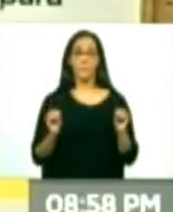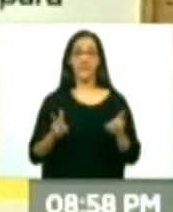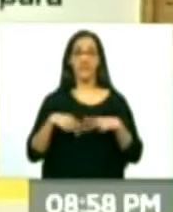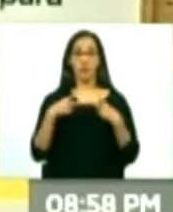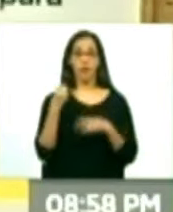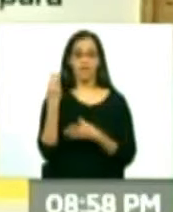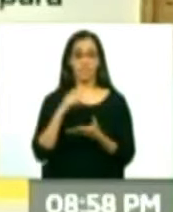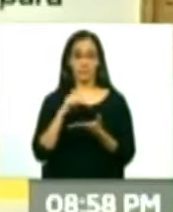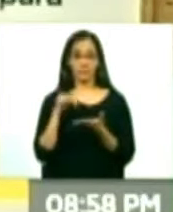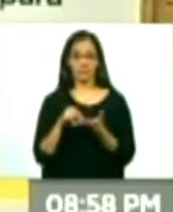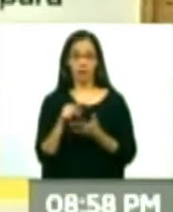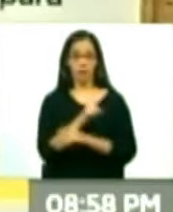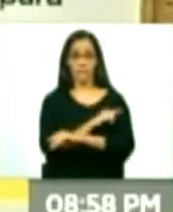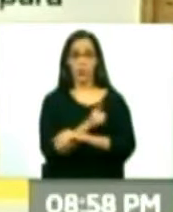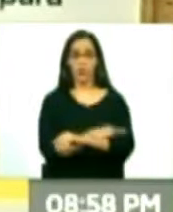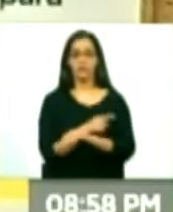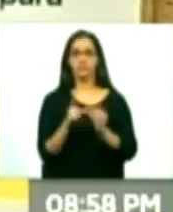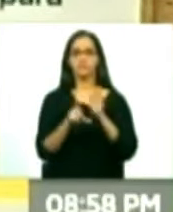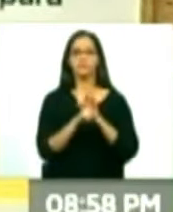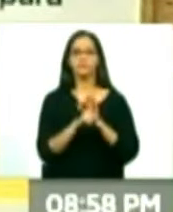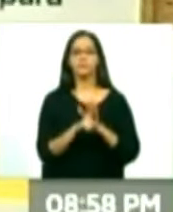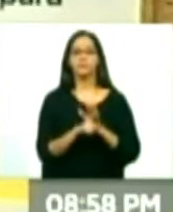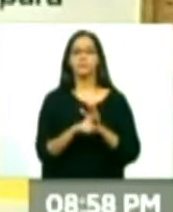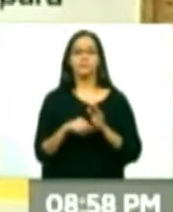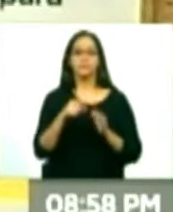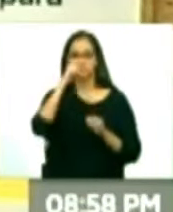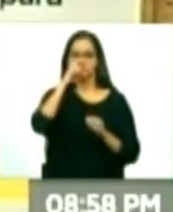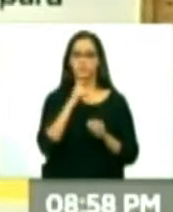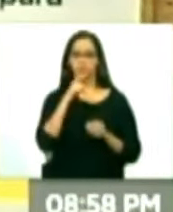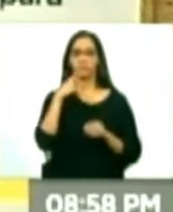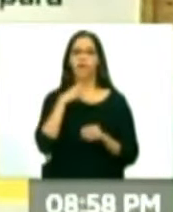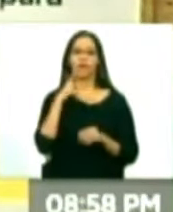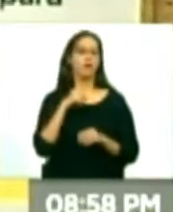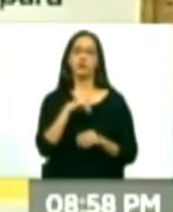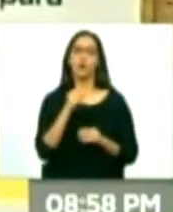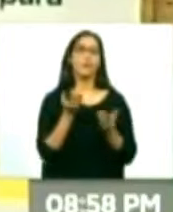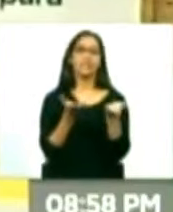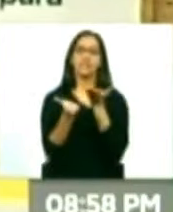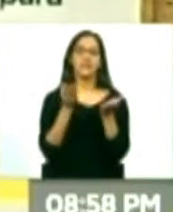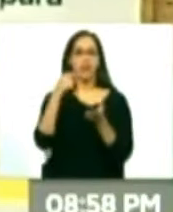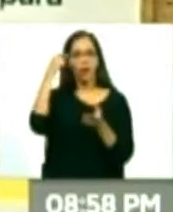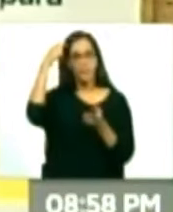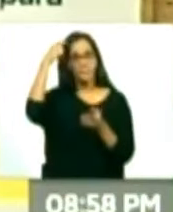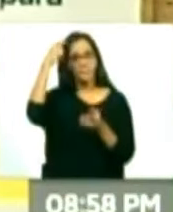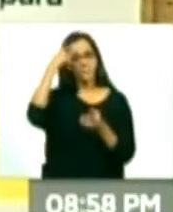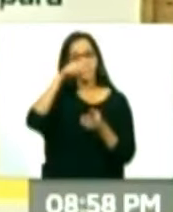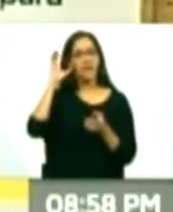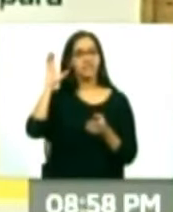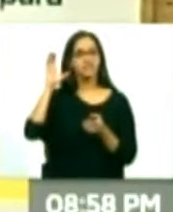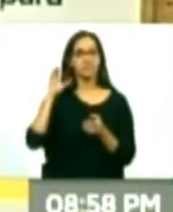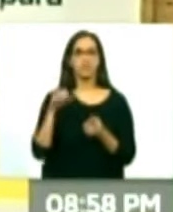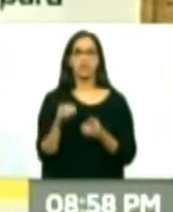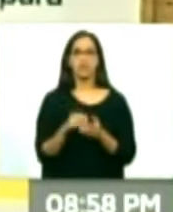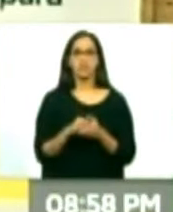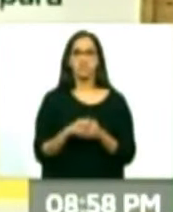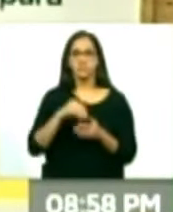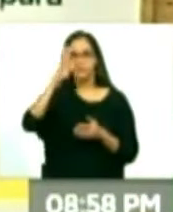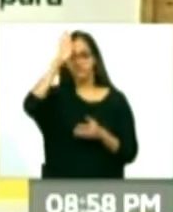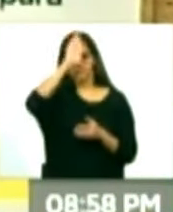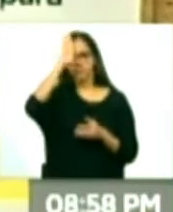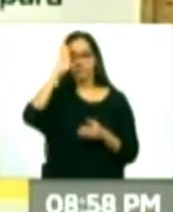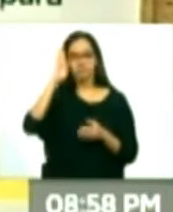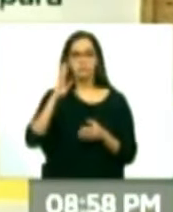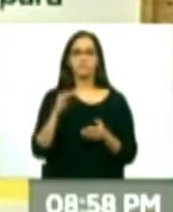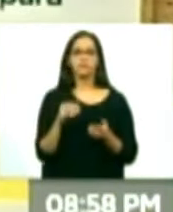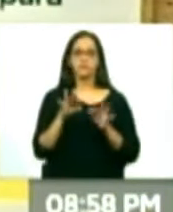será un poder legislativo para la venganza politiquera, no para servir al país. Cabello, dos puntos. Escarrá prepara documento